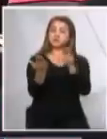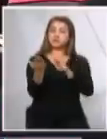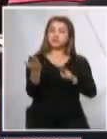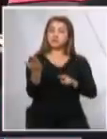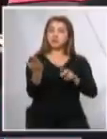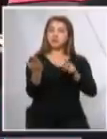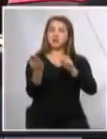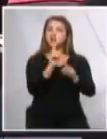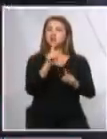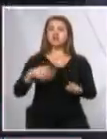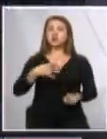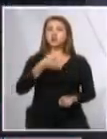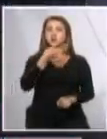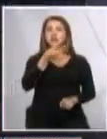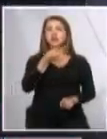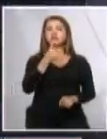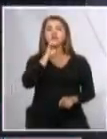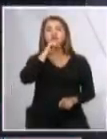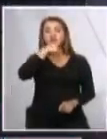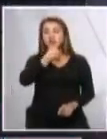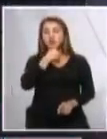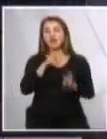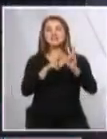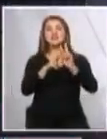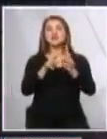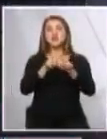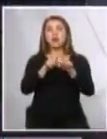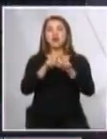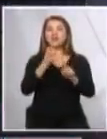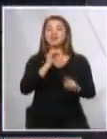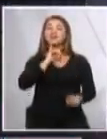palabra dinosaurio porque sería muy dura, ¿cierto? Dando entrevistas por